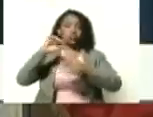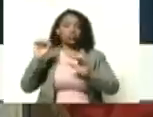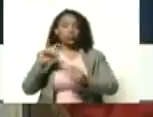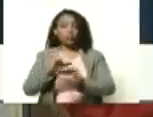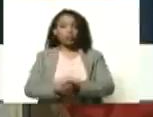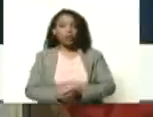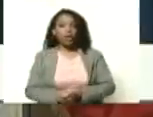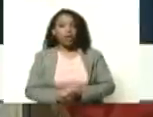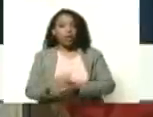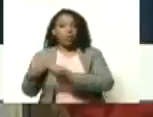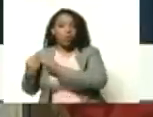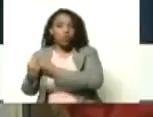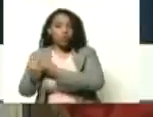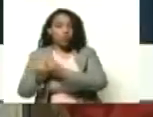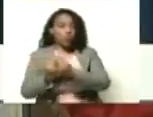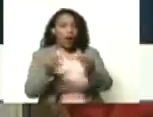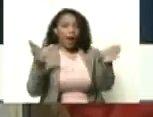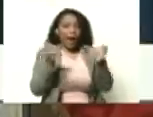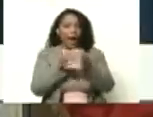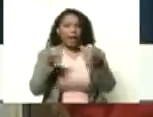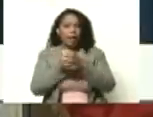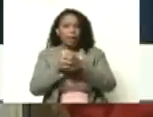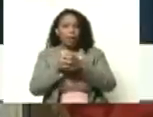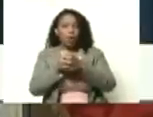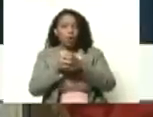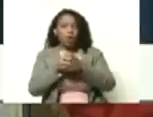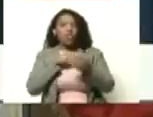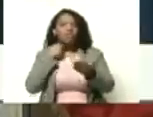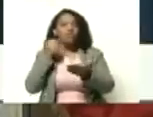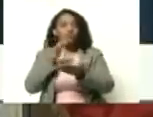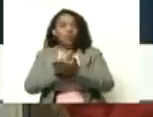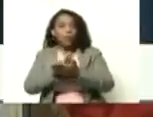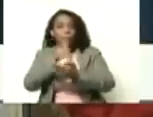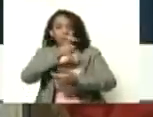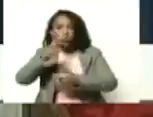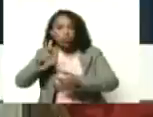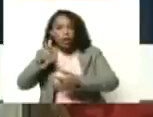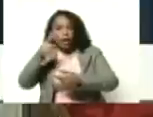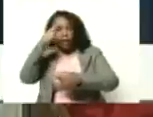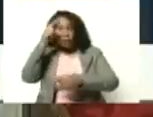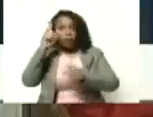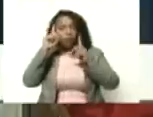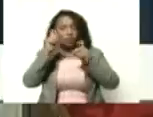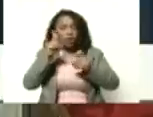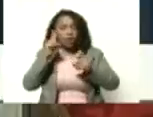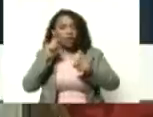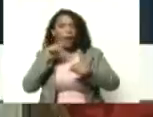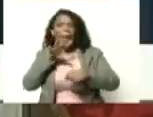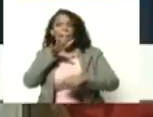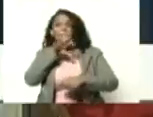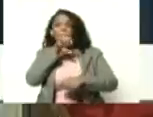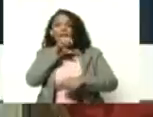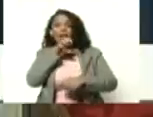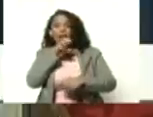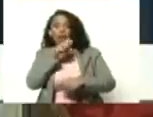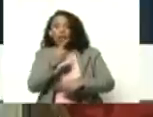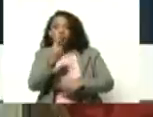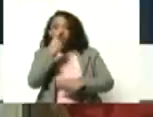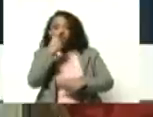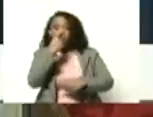acompañaba un equipo de forenses un grupo inclusive de de caninos de perros adiestrados para